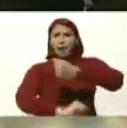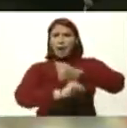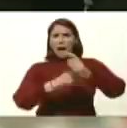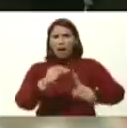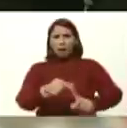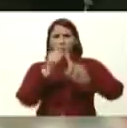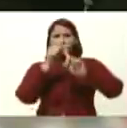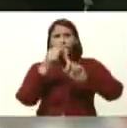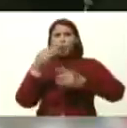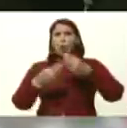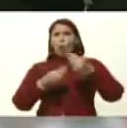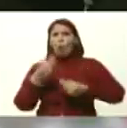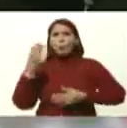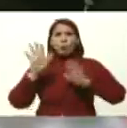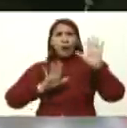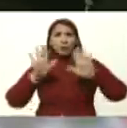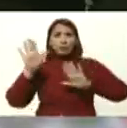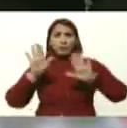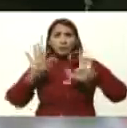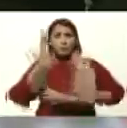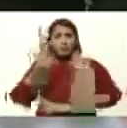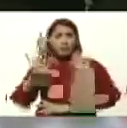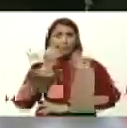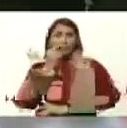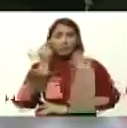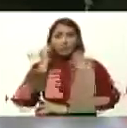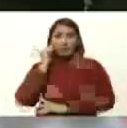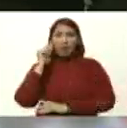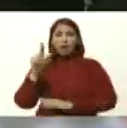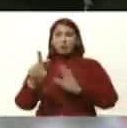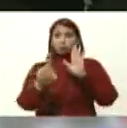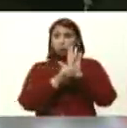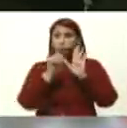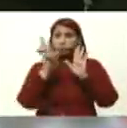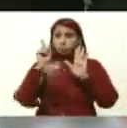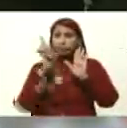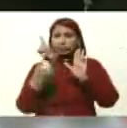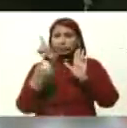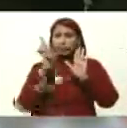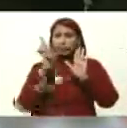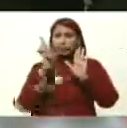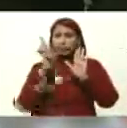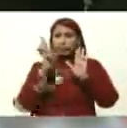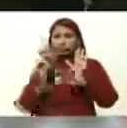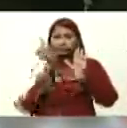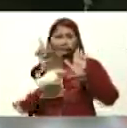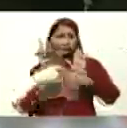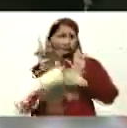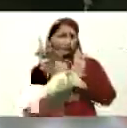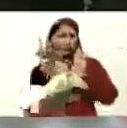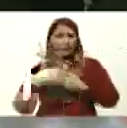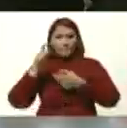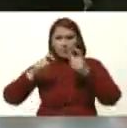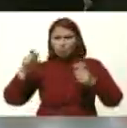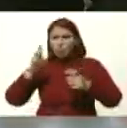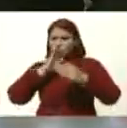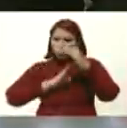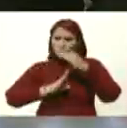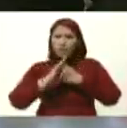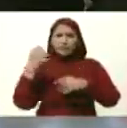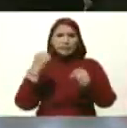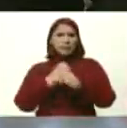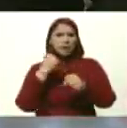como candidatos y candidatas a concejales, a legisladores. Tenemos los mejores. Son gente honesta,